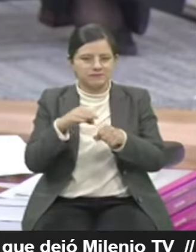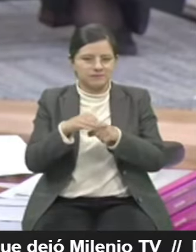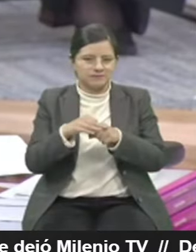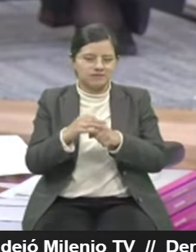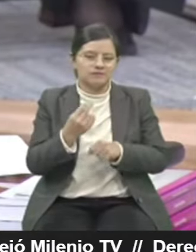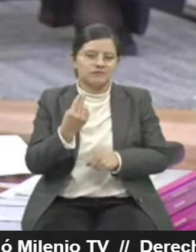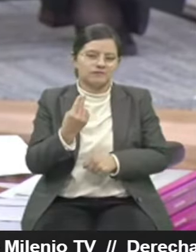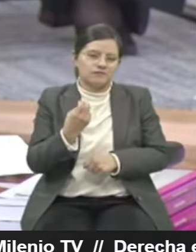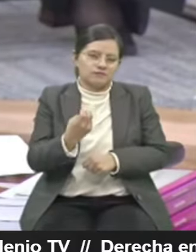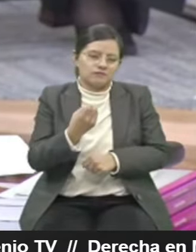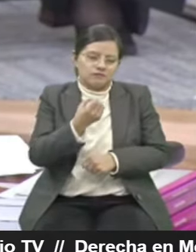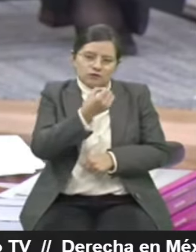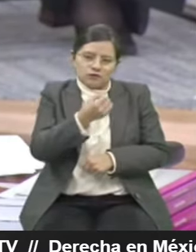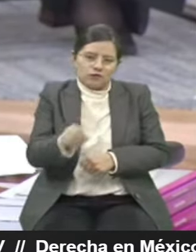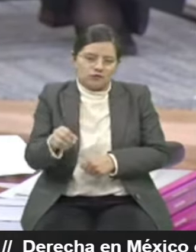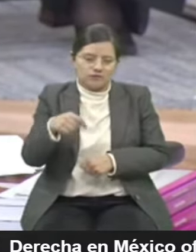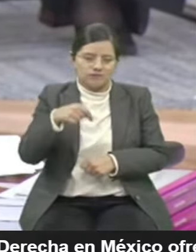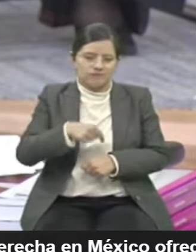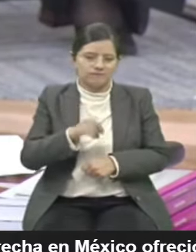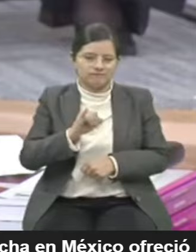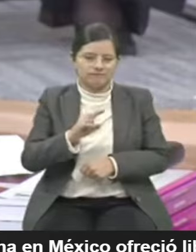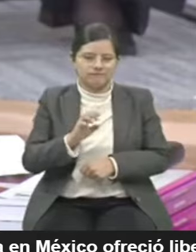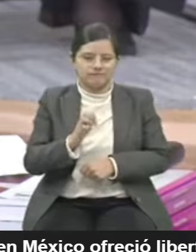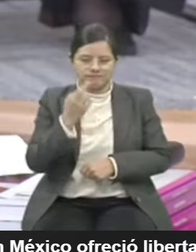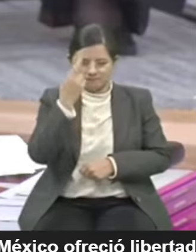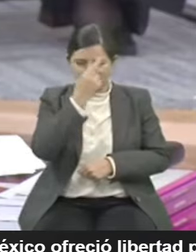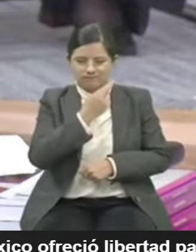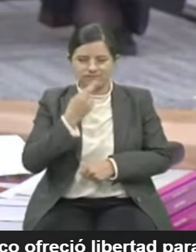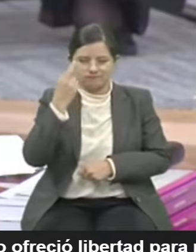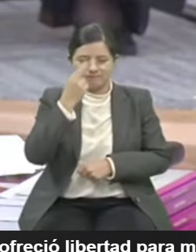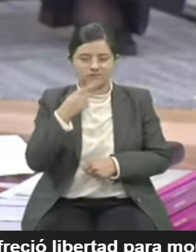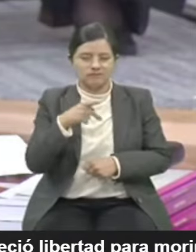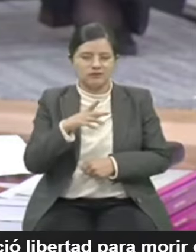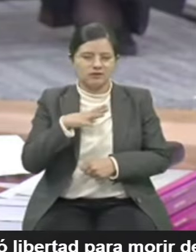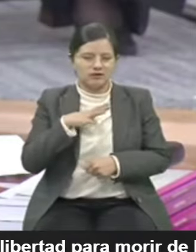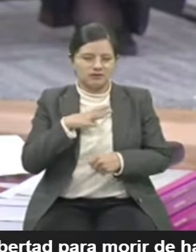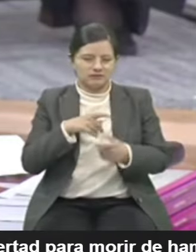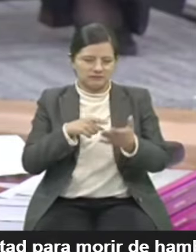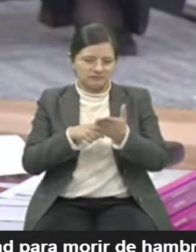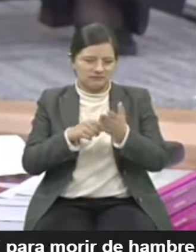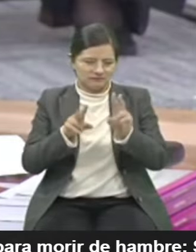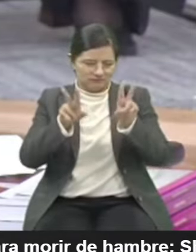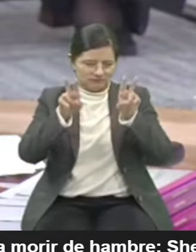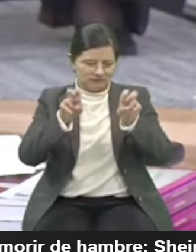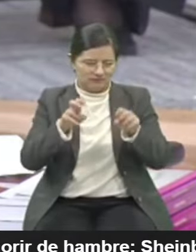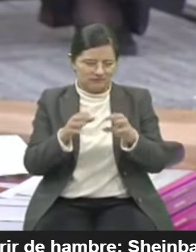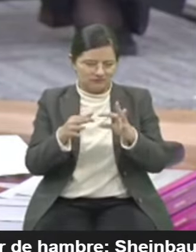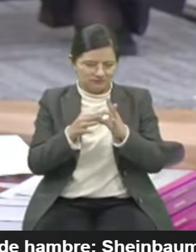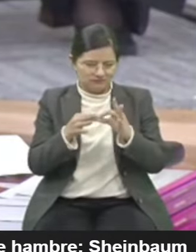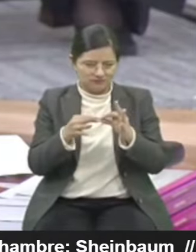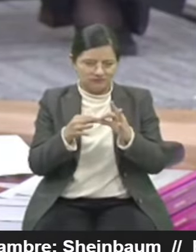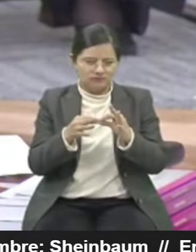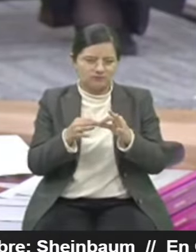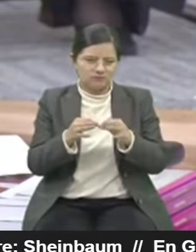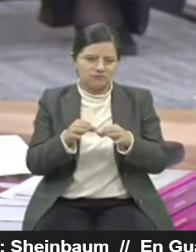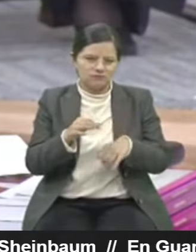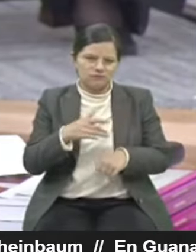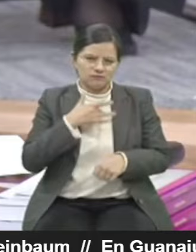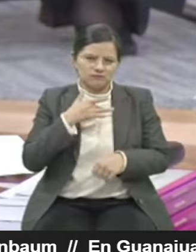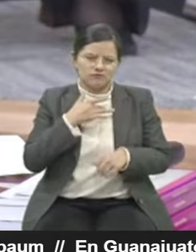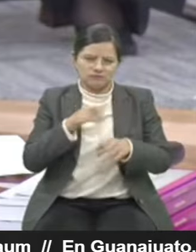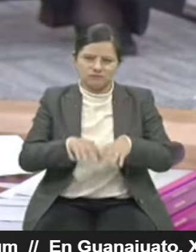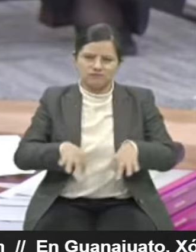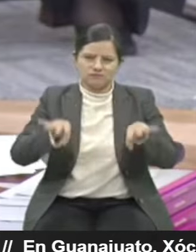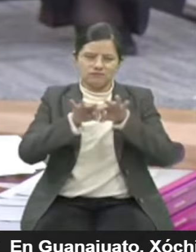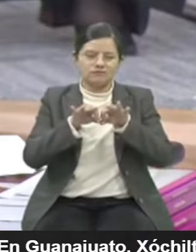obligadas a esta modalidad de rendición de cuentas Pero hay un largo análisis de este tema que me parece muy importante creo que es muy importante